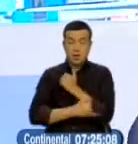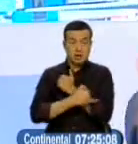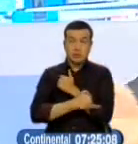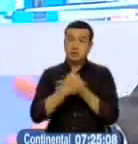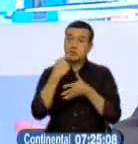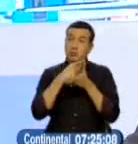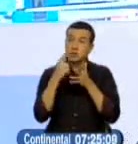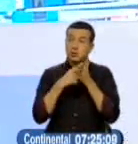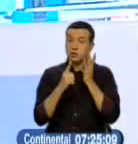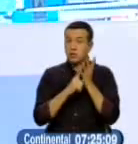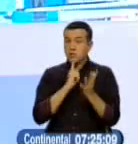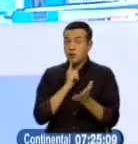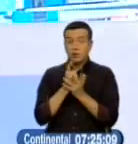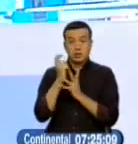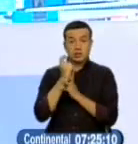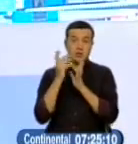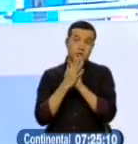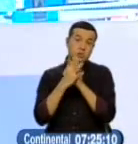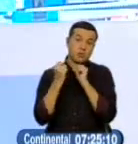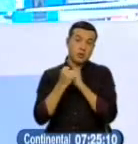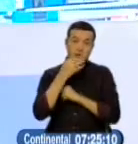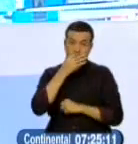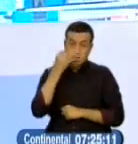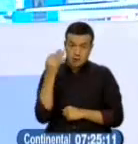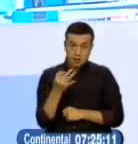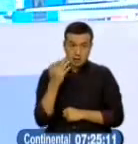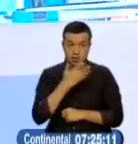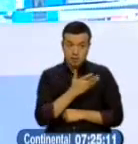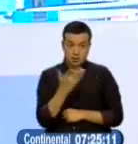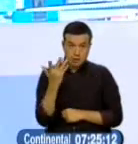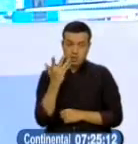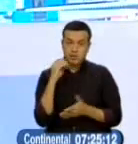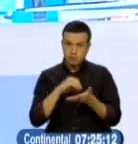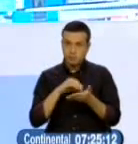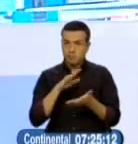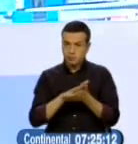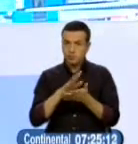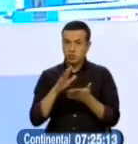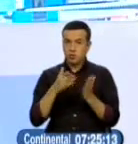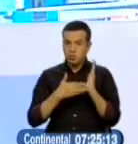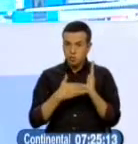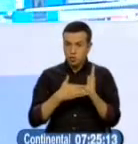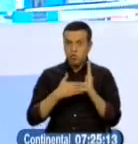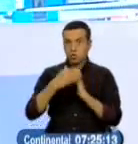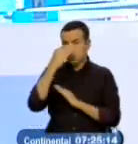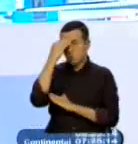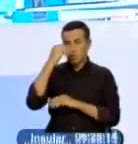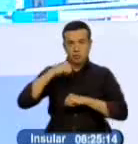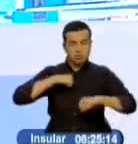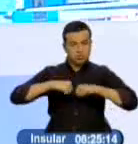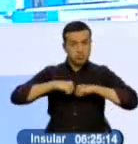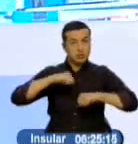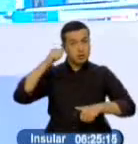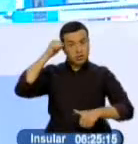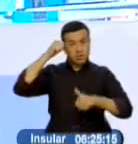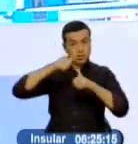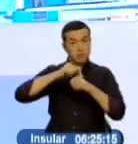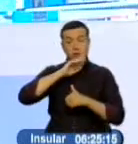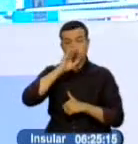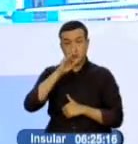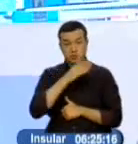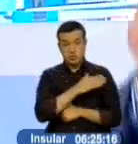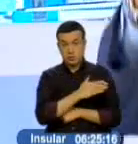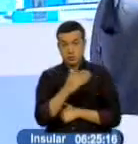y efectivamente hay que entender estas realidades para aplicar un modelo educativo adecuado, sin olvidarnos también de